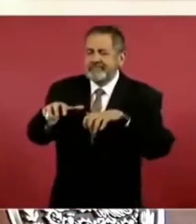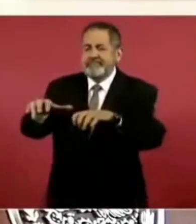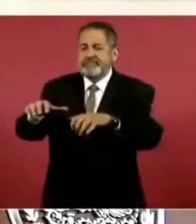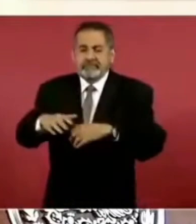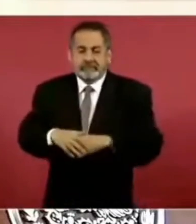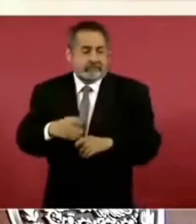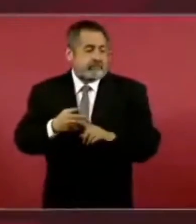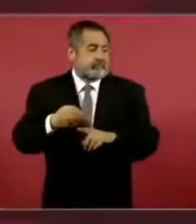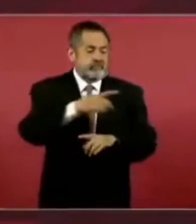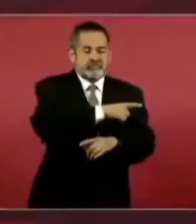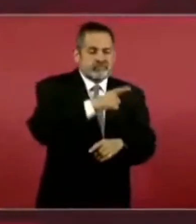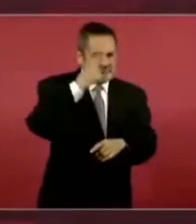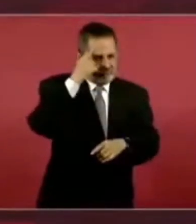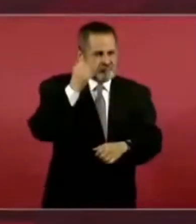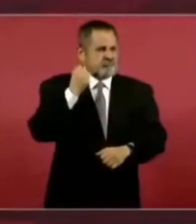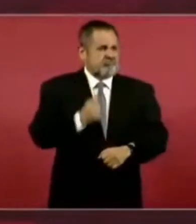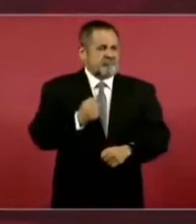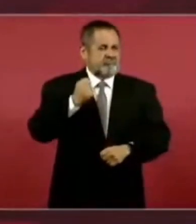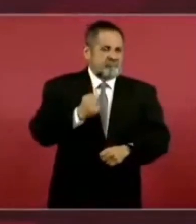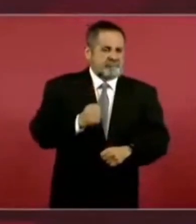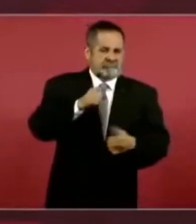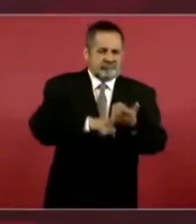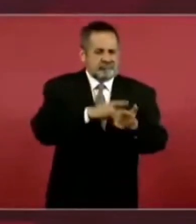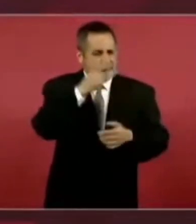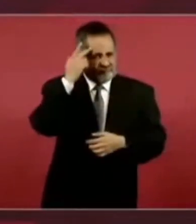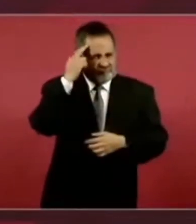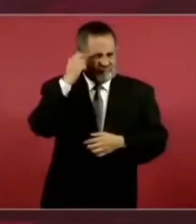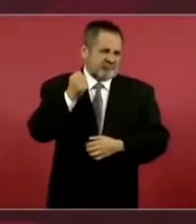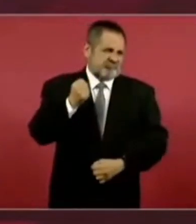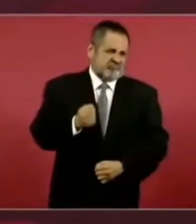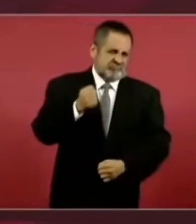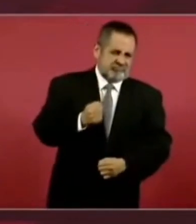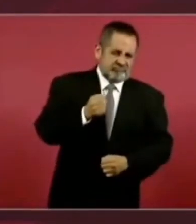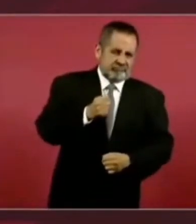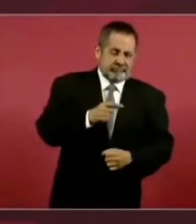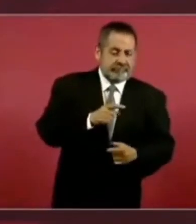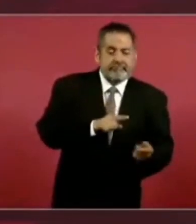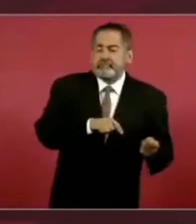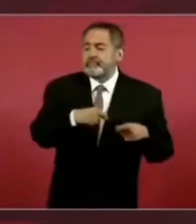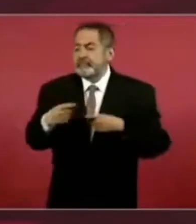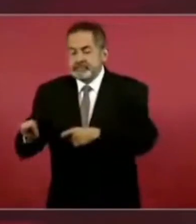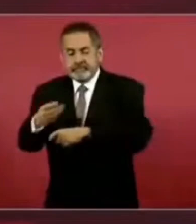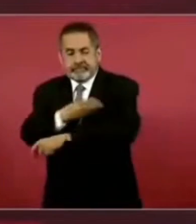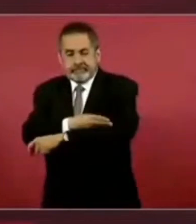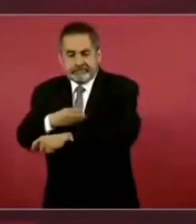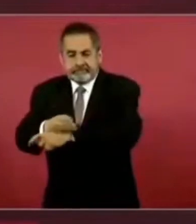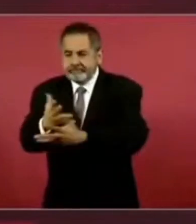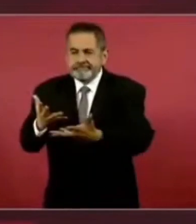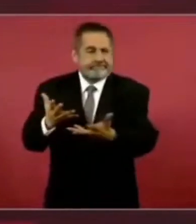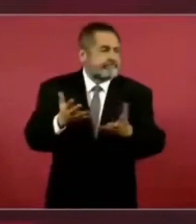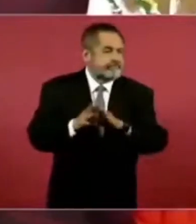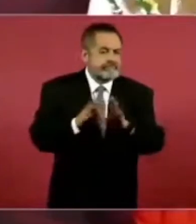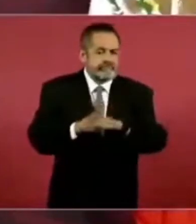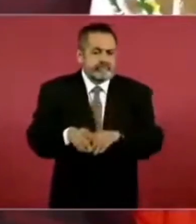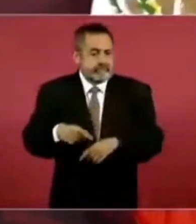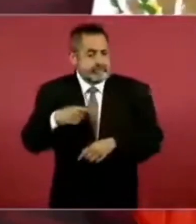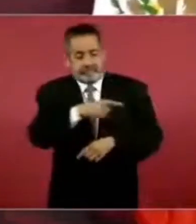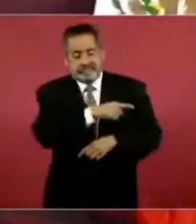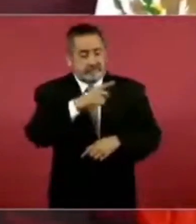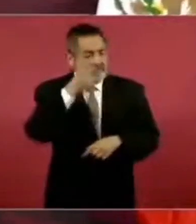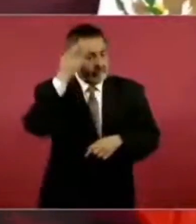régimen autoritario, dictatorial, como el de Porfirio Díaz, que duró tanto tiempo, que